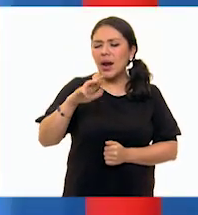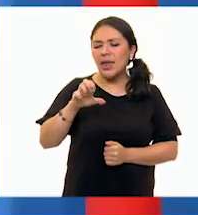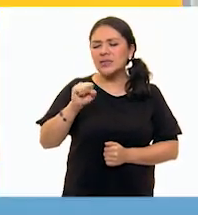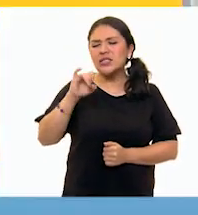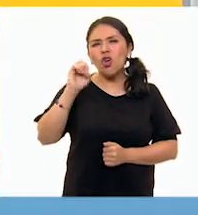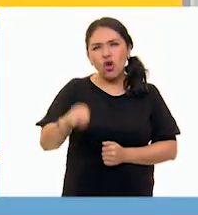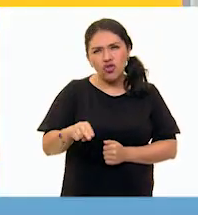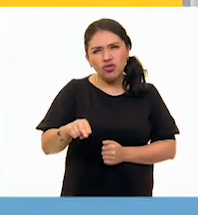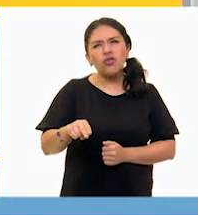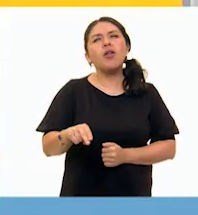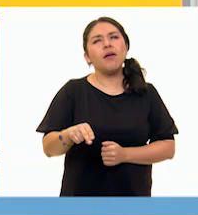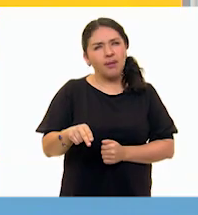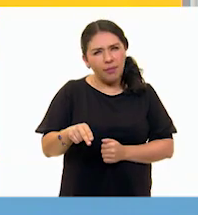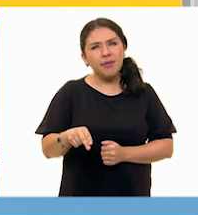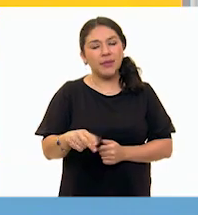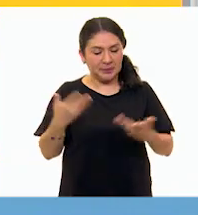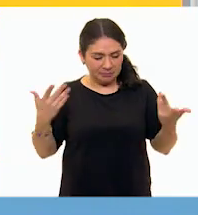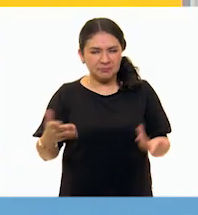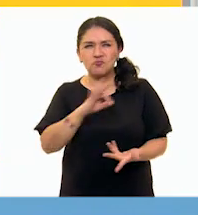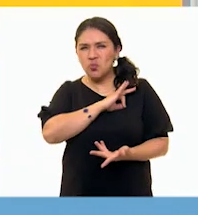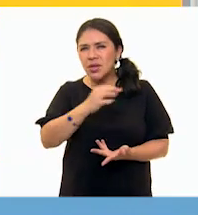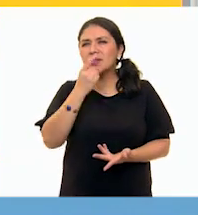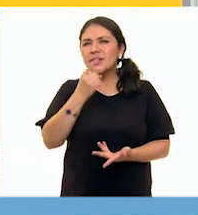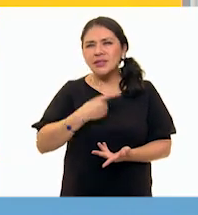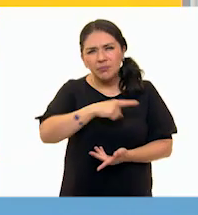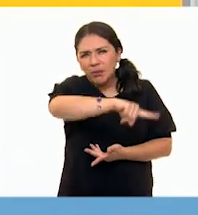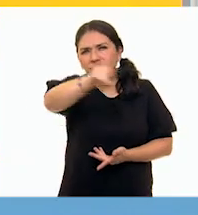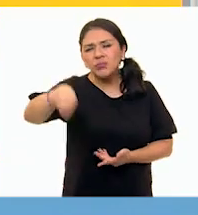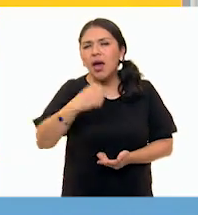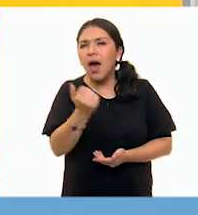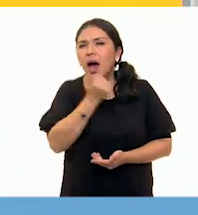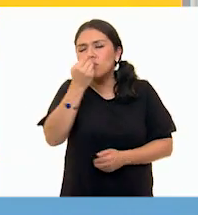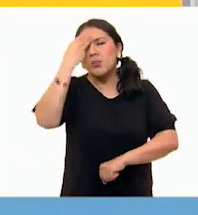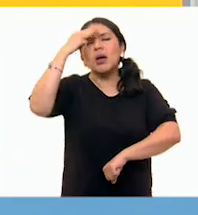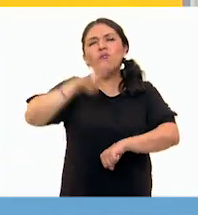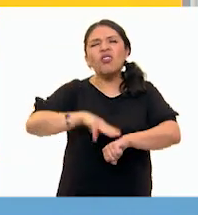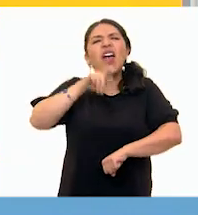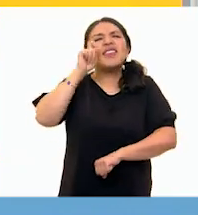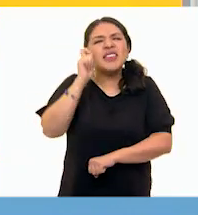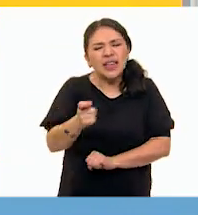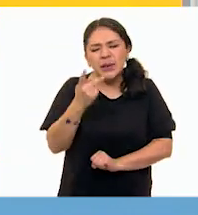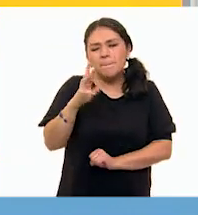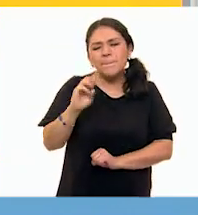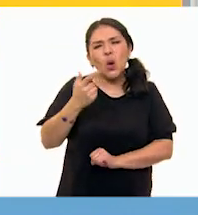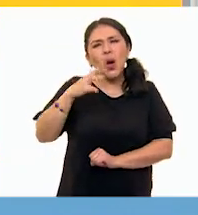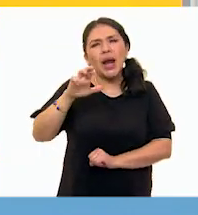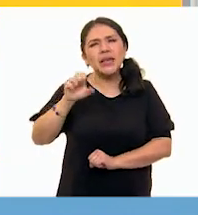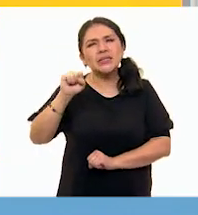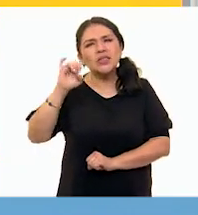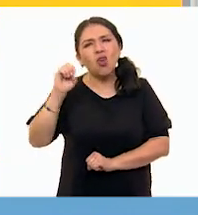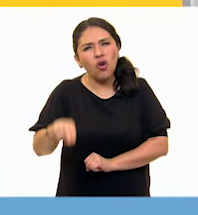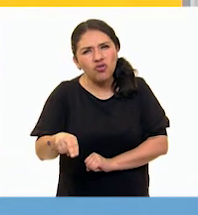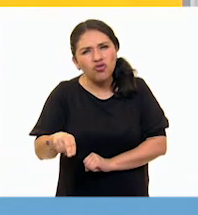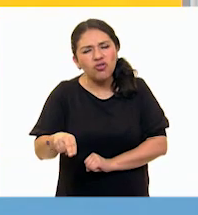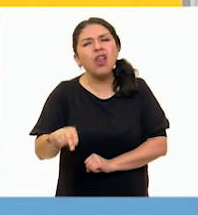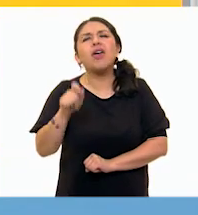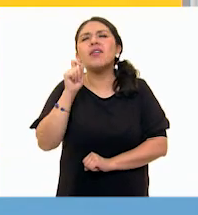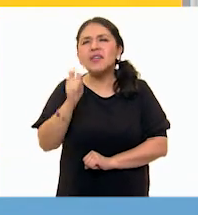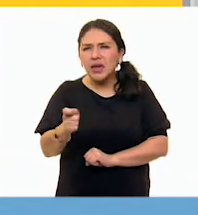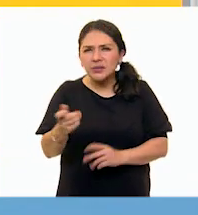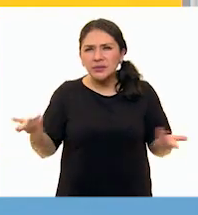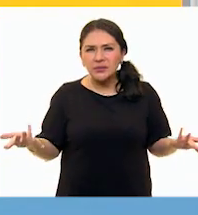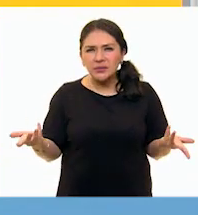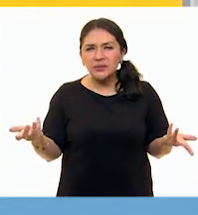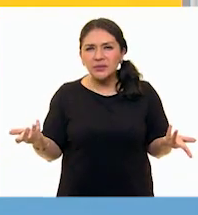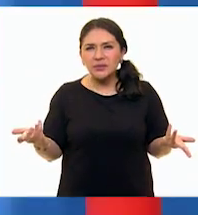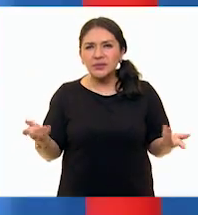aritmética. Bueno, pues podrías recordarles a los estudiantes en casa a qué nos referimos cuando decimos sucesión con